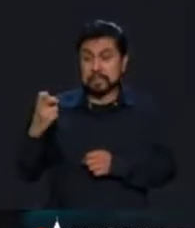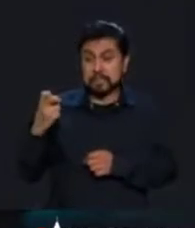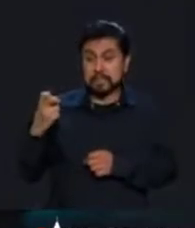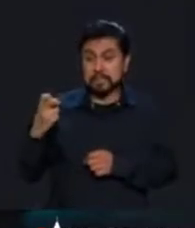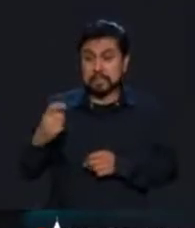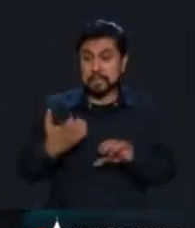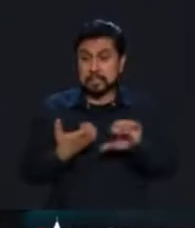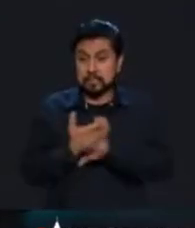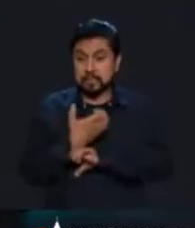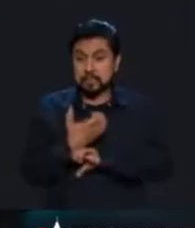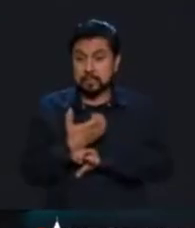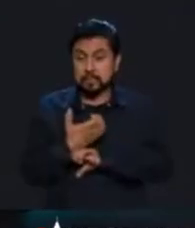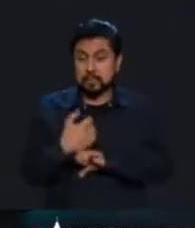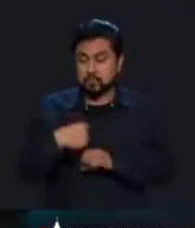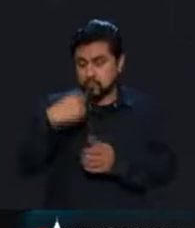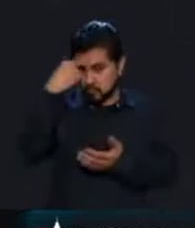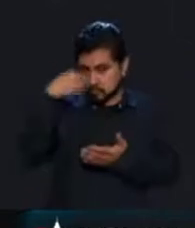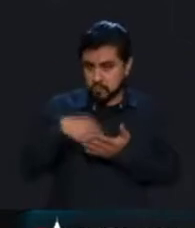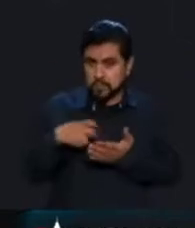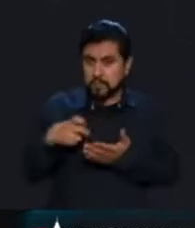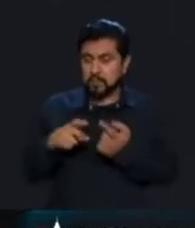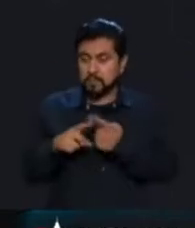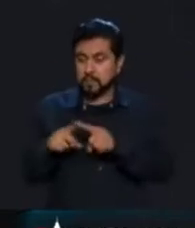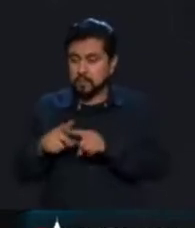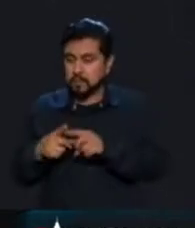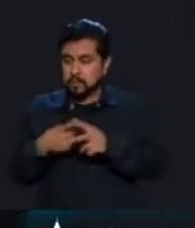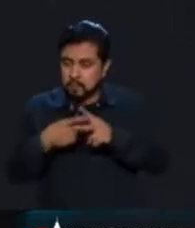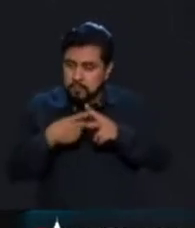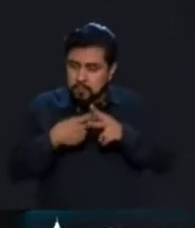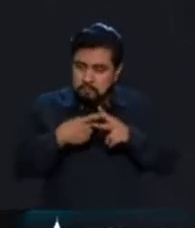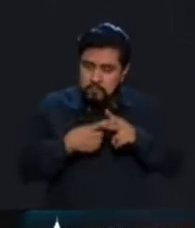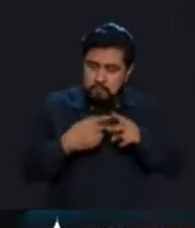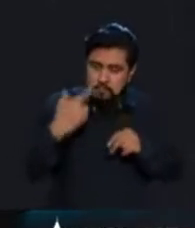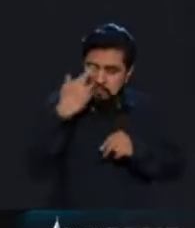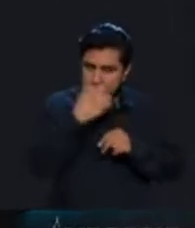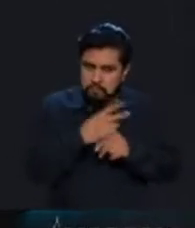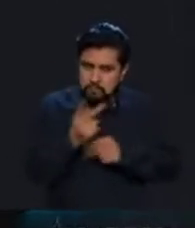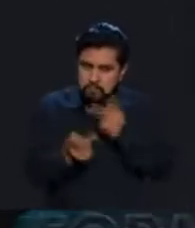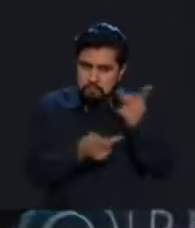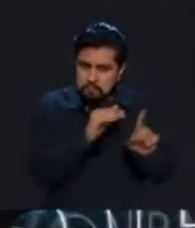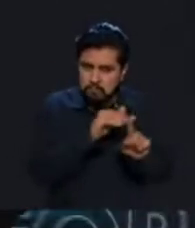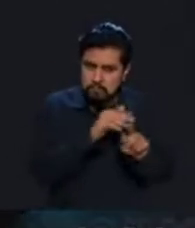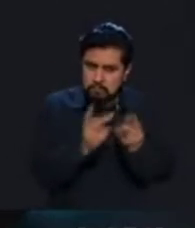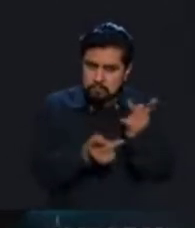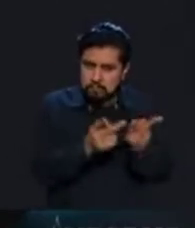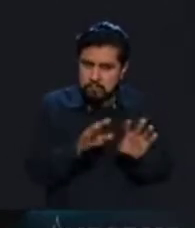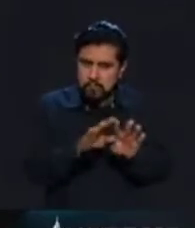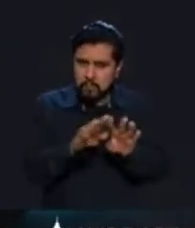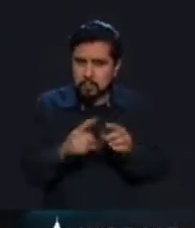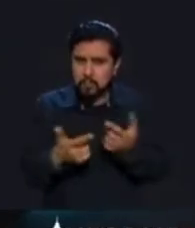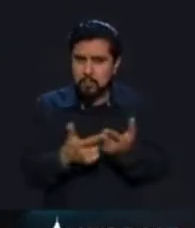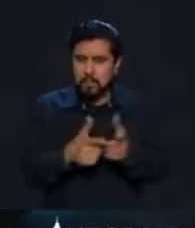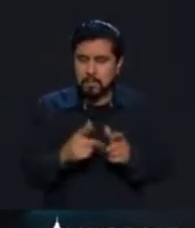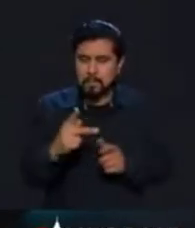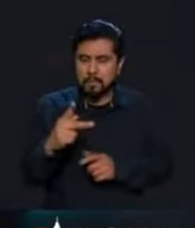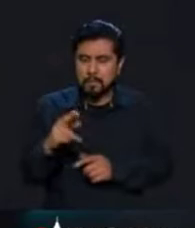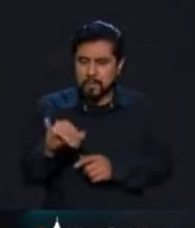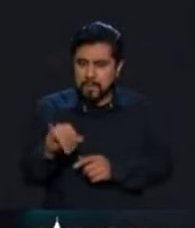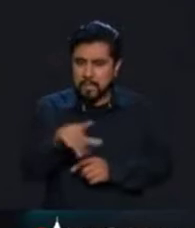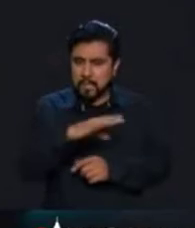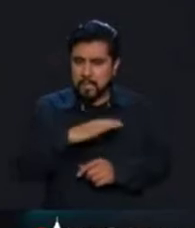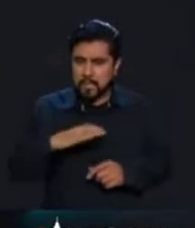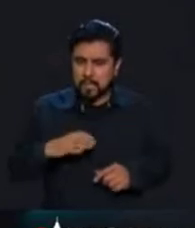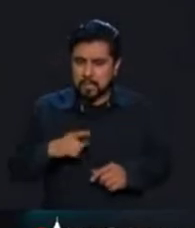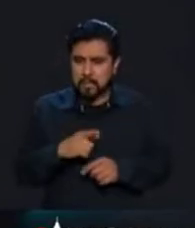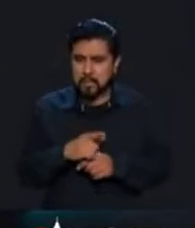sí, digamos, la mayor parte de las mediciones dicen que la ventaja que puede tener el candidato del PRI difícilmente